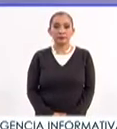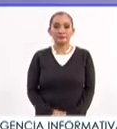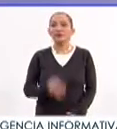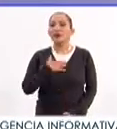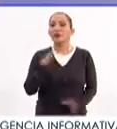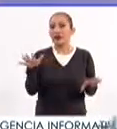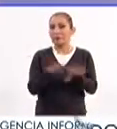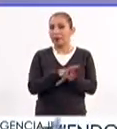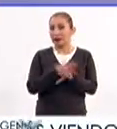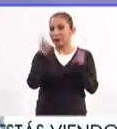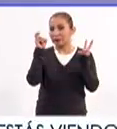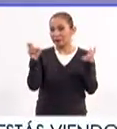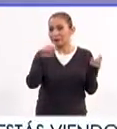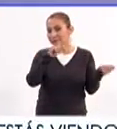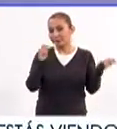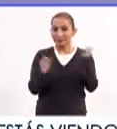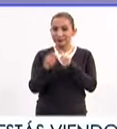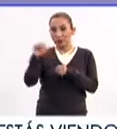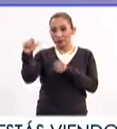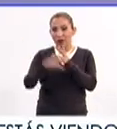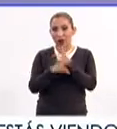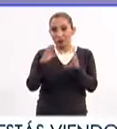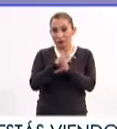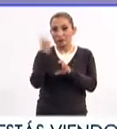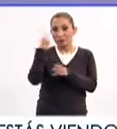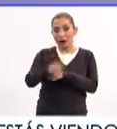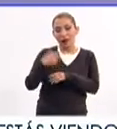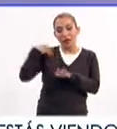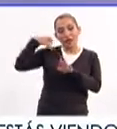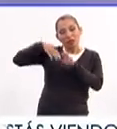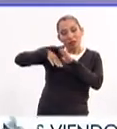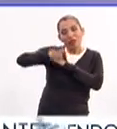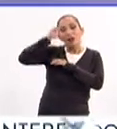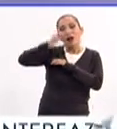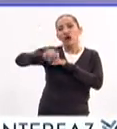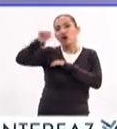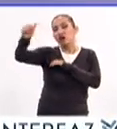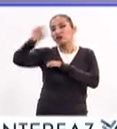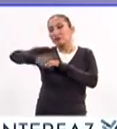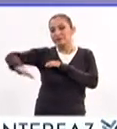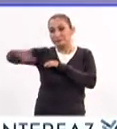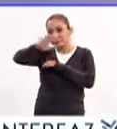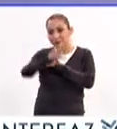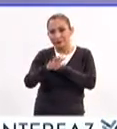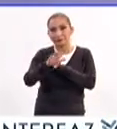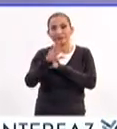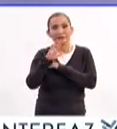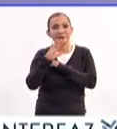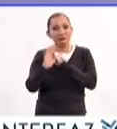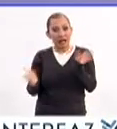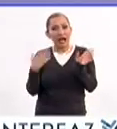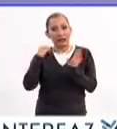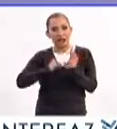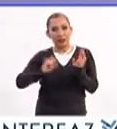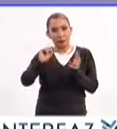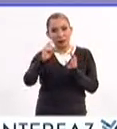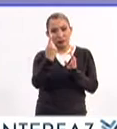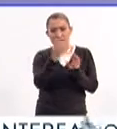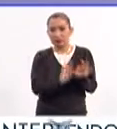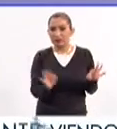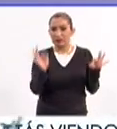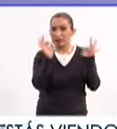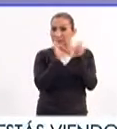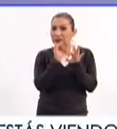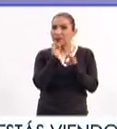Bueno, vamos a cambiar de tema completamente para poder adentrarnos a otro aspecto que ya en el siglo XXI es